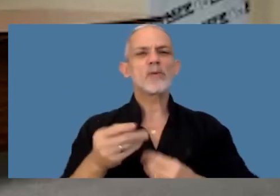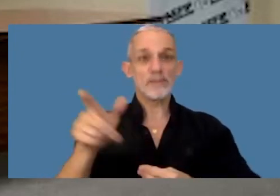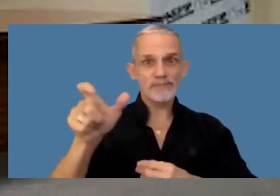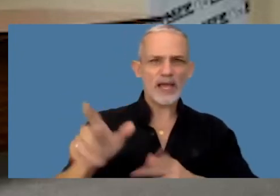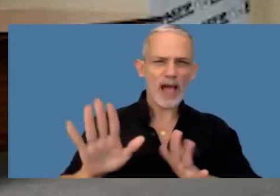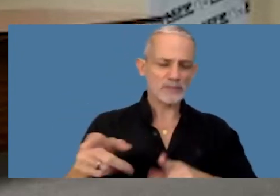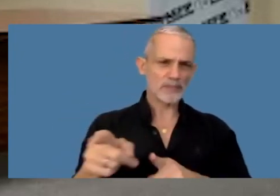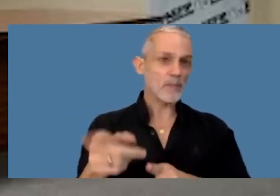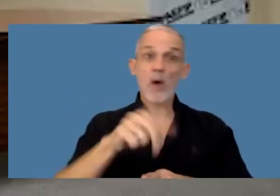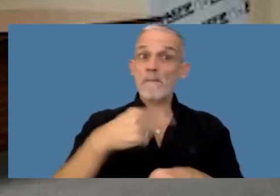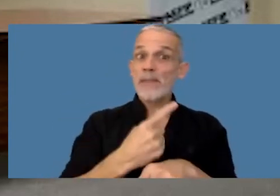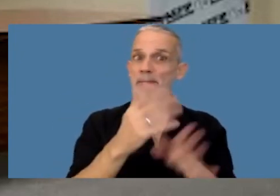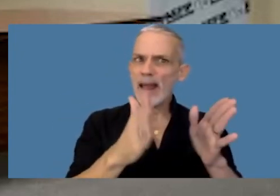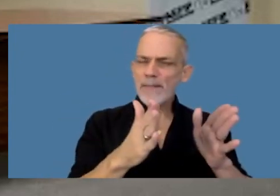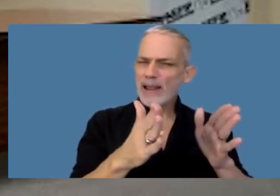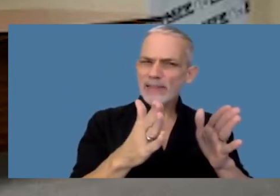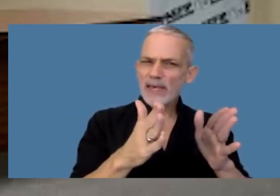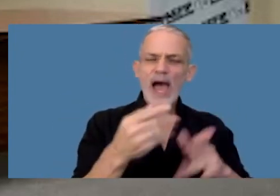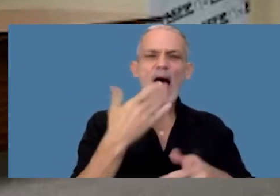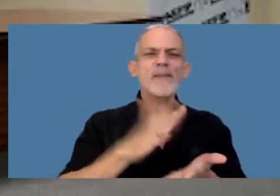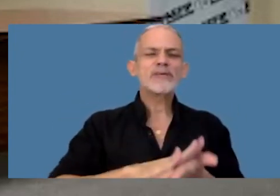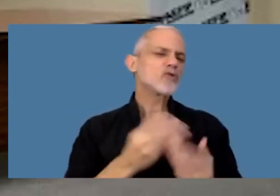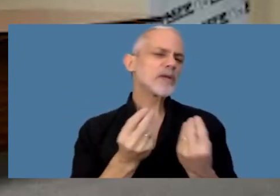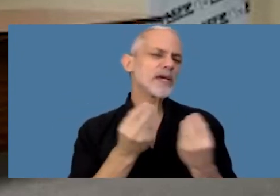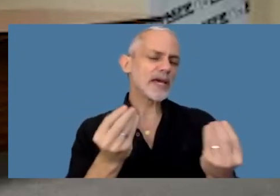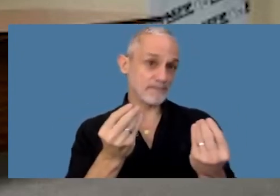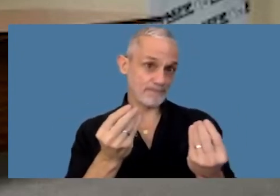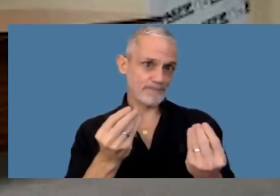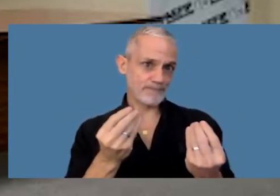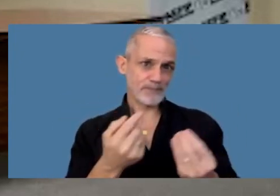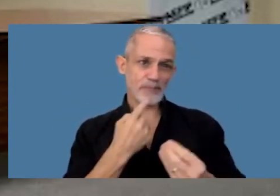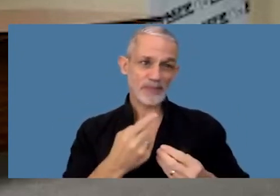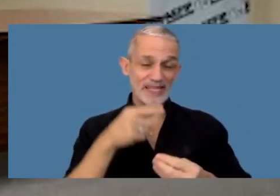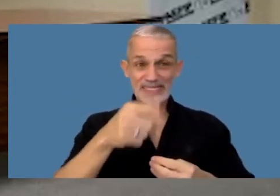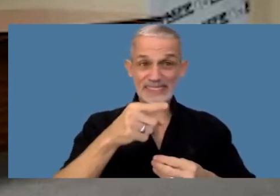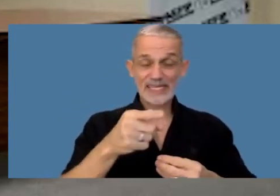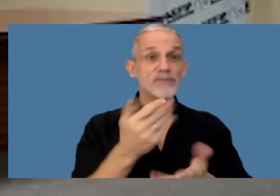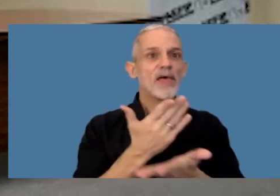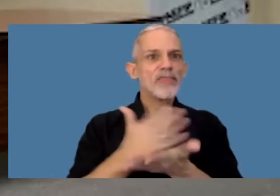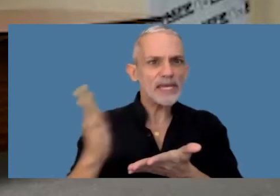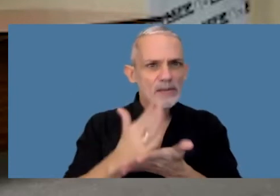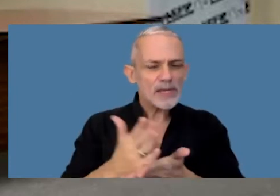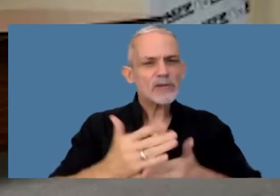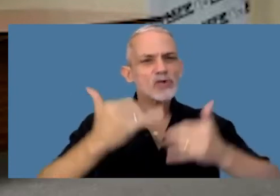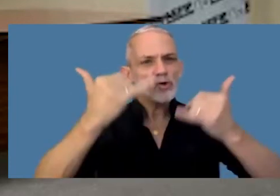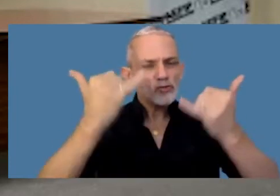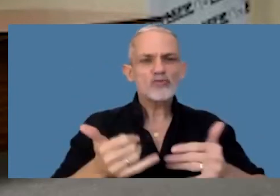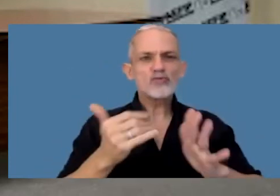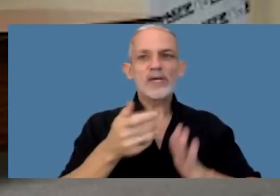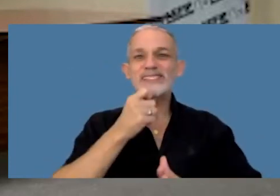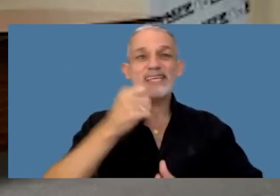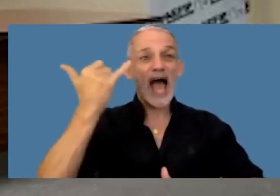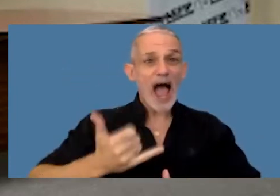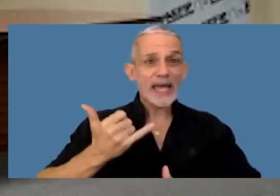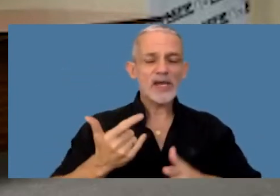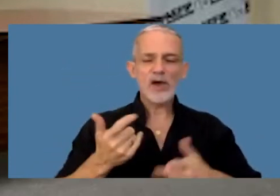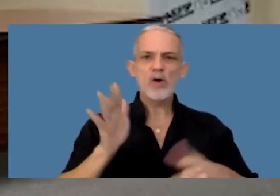primera parte habla de que es discriminación quien se vea